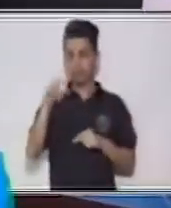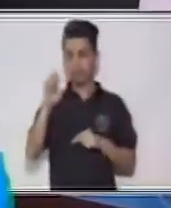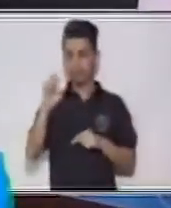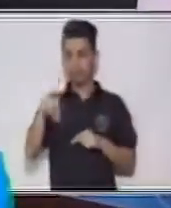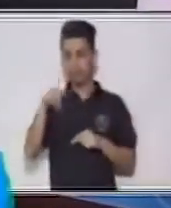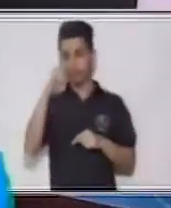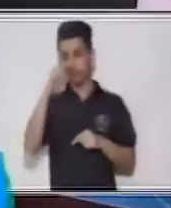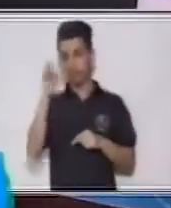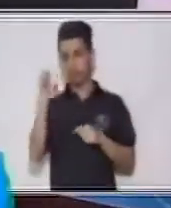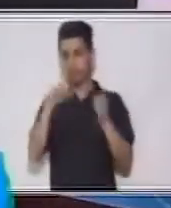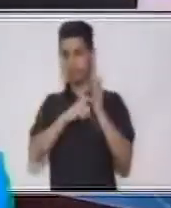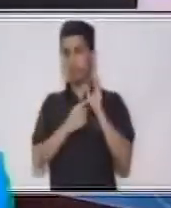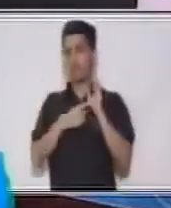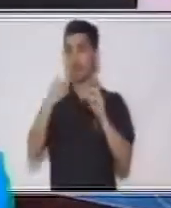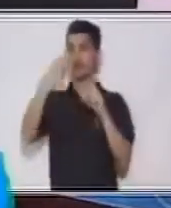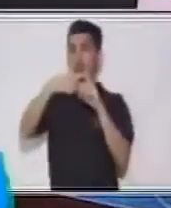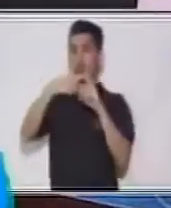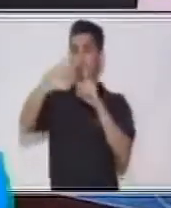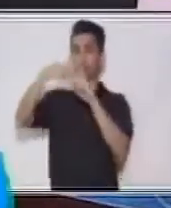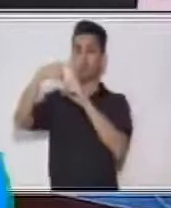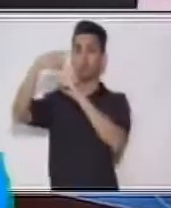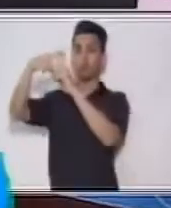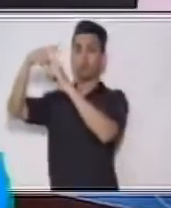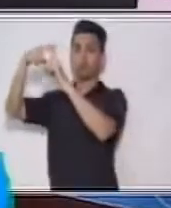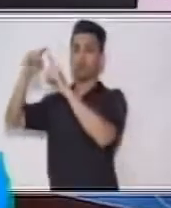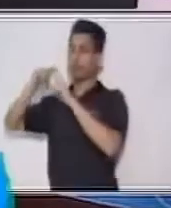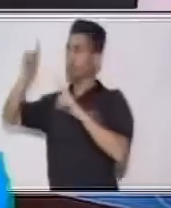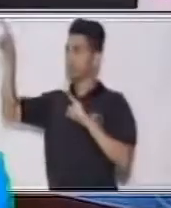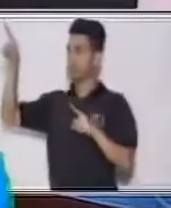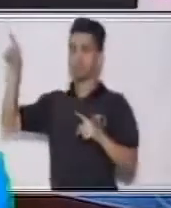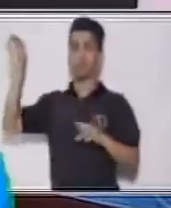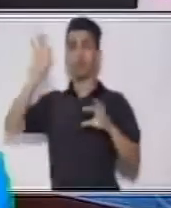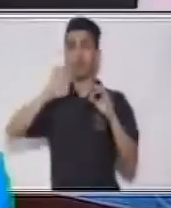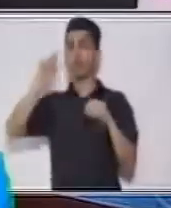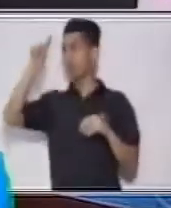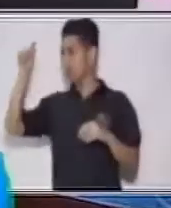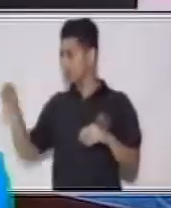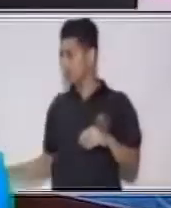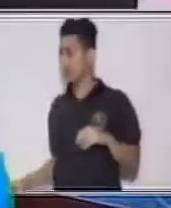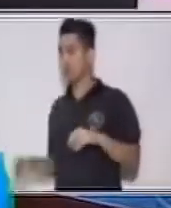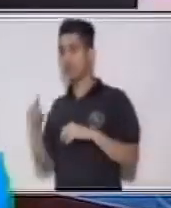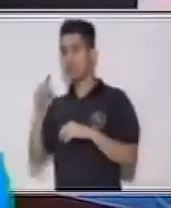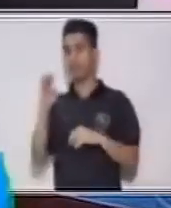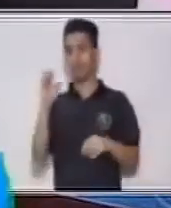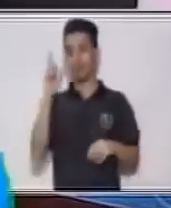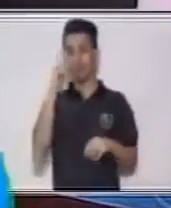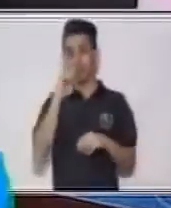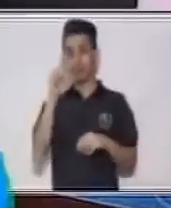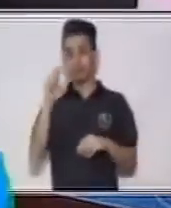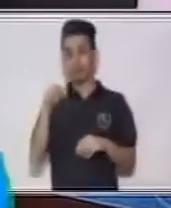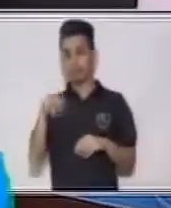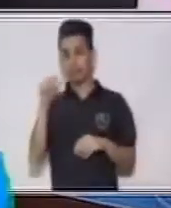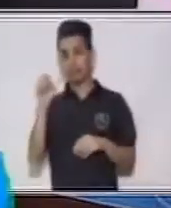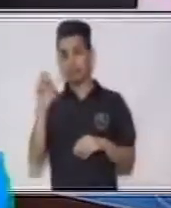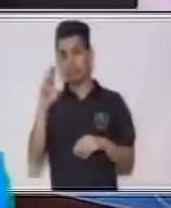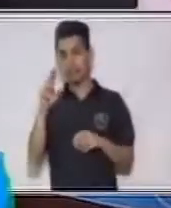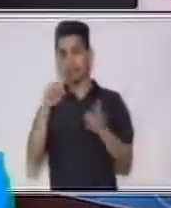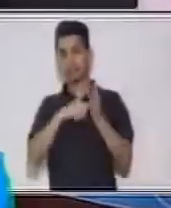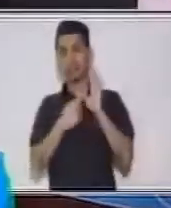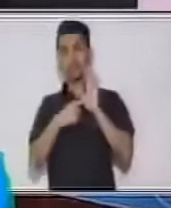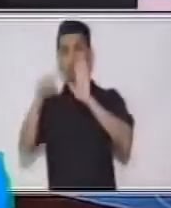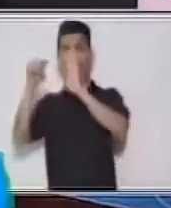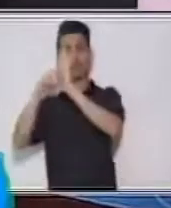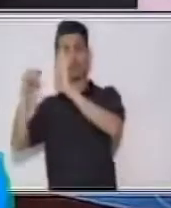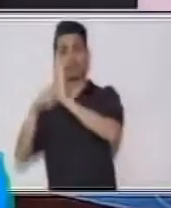sumar y descender es restar entonces vamos acá acá tenemos cuál sería